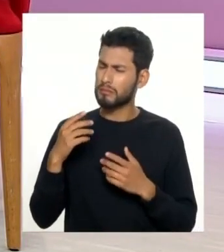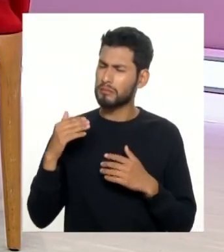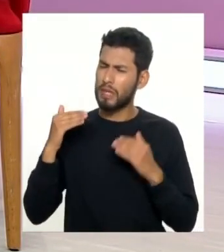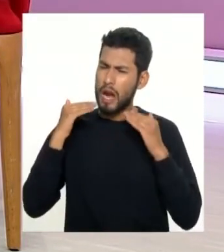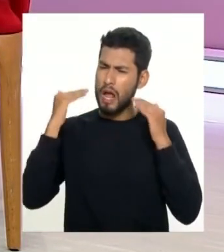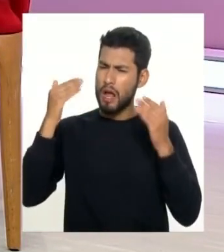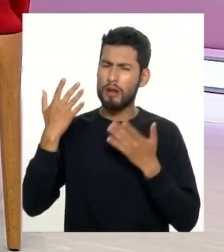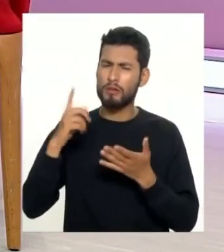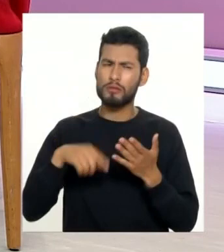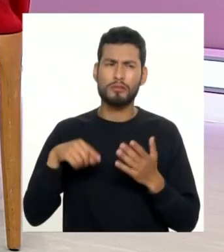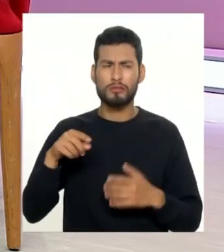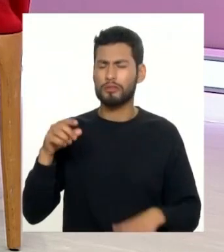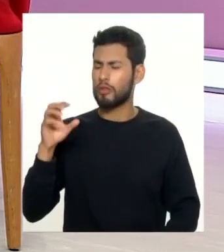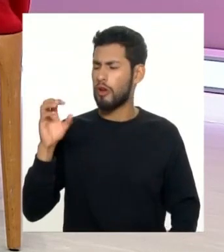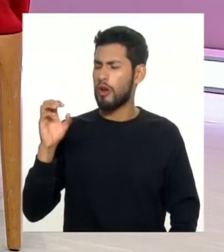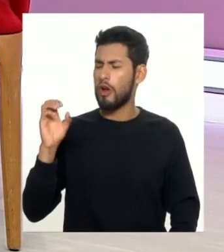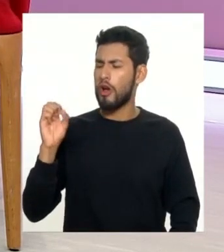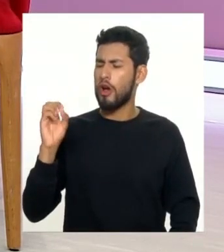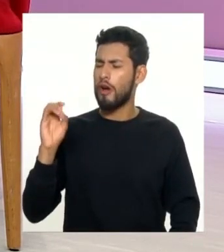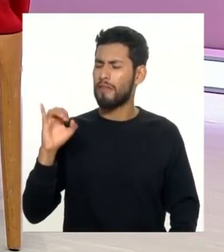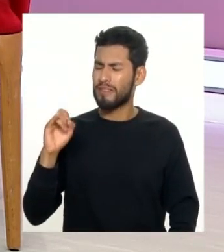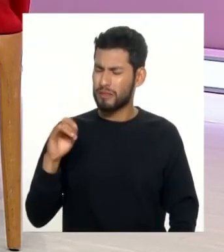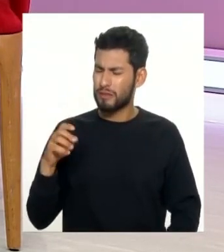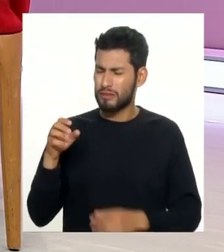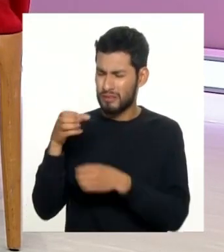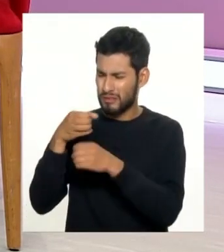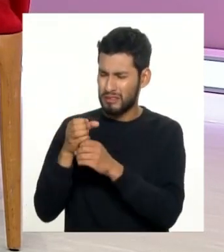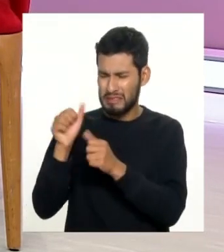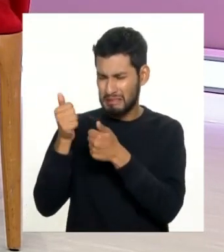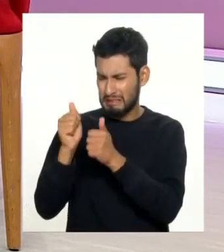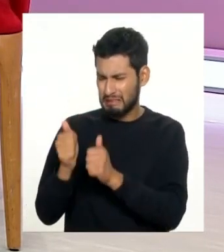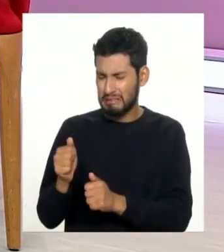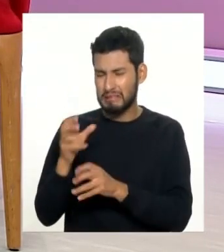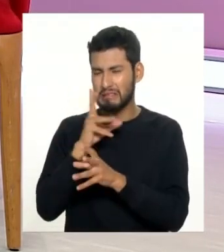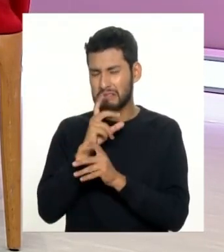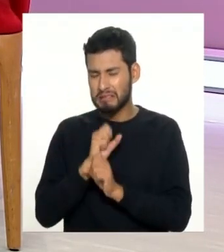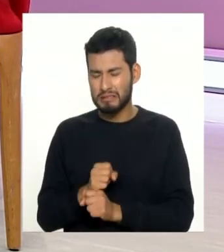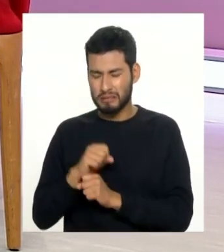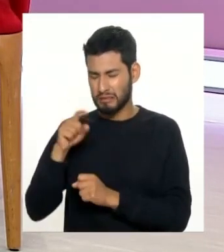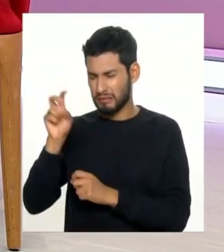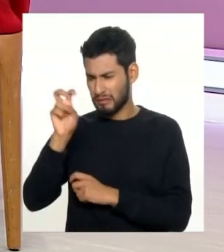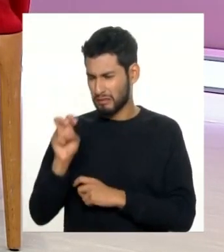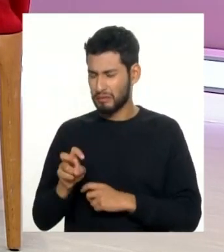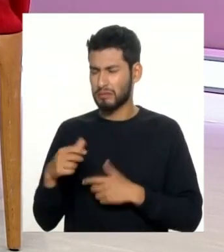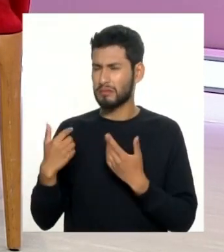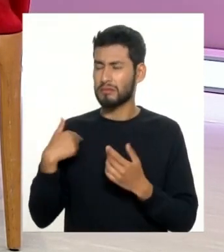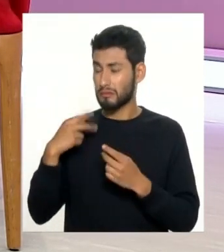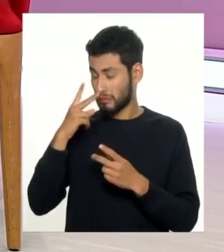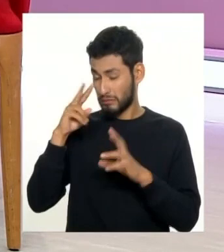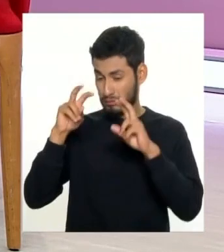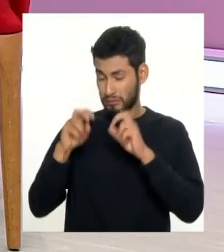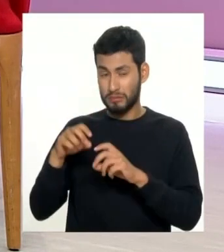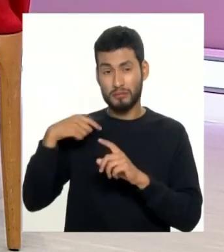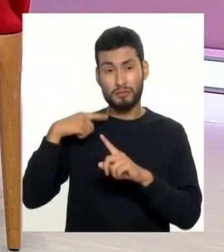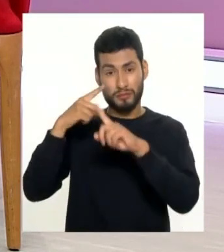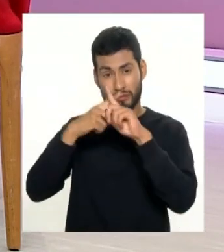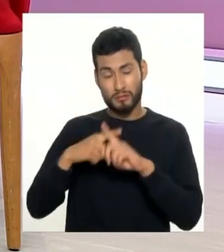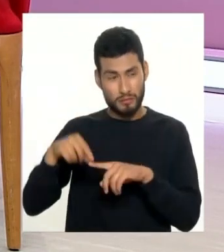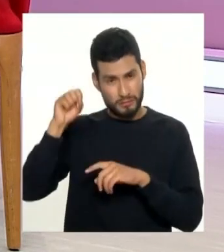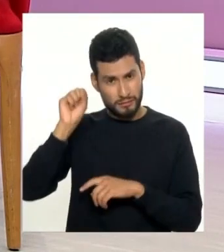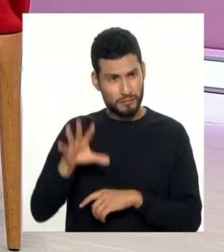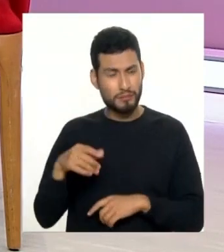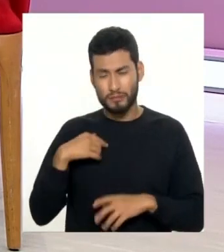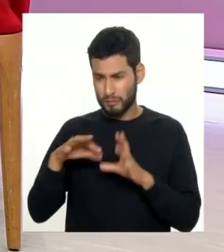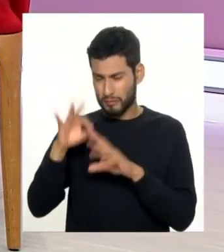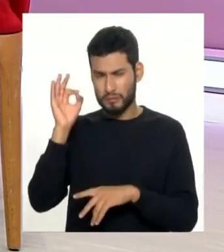que son los osteofistos y son las artrosis y todos los procesos degenerativos de la columna. Tú tomas una radiografía de columna en un adulto mayor y vas a